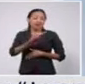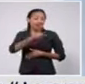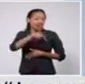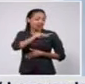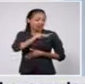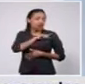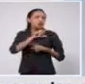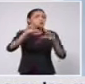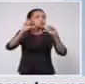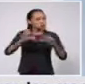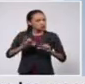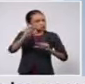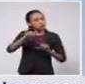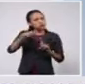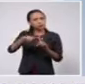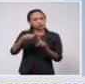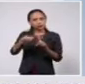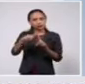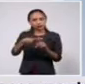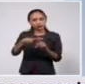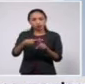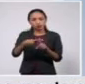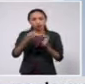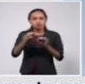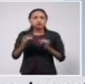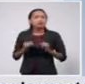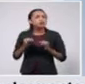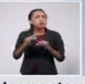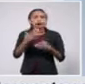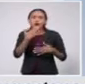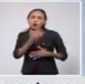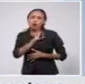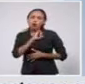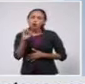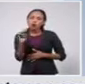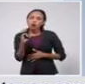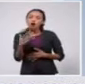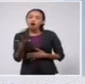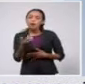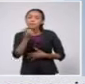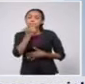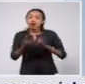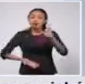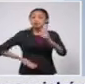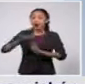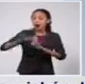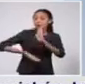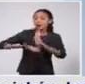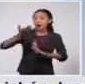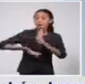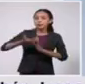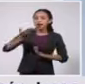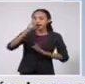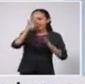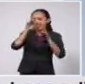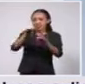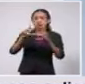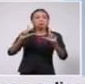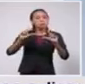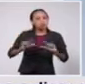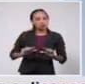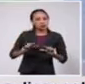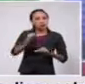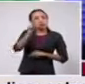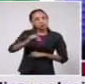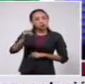de activos. Esto siempre se logra cuando damos más altas que los casos que ingresan y que se